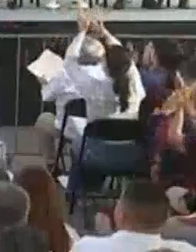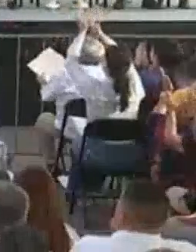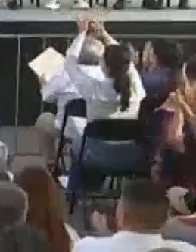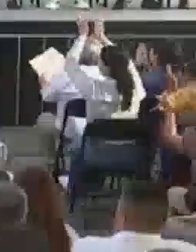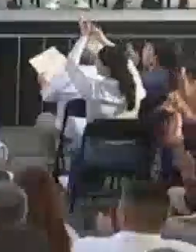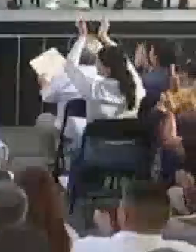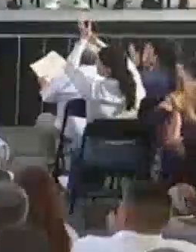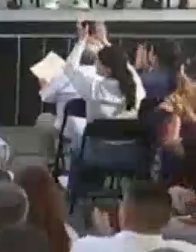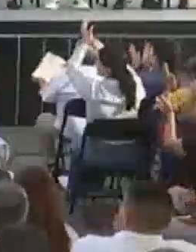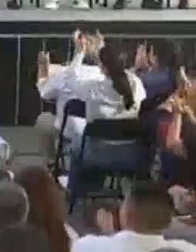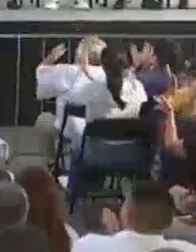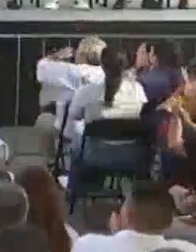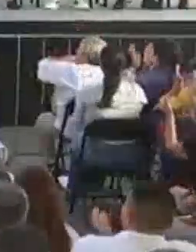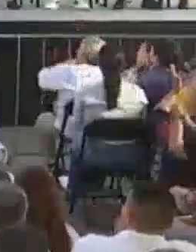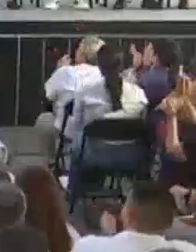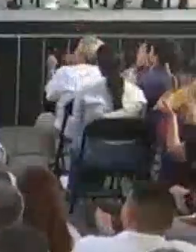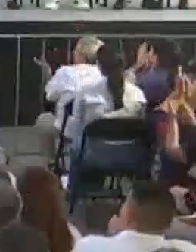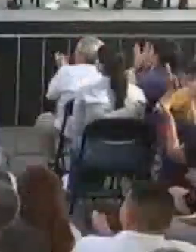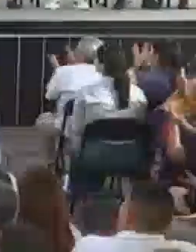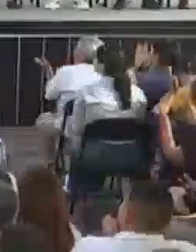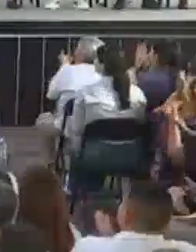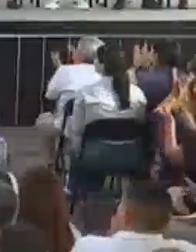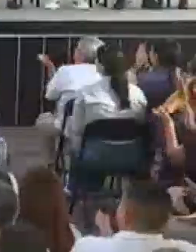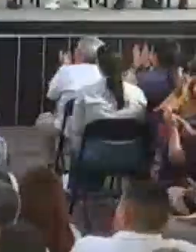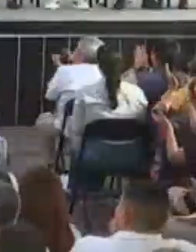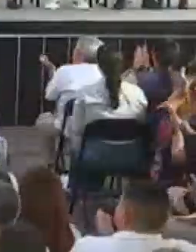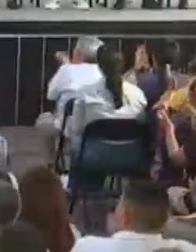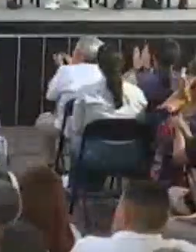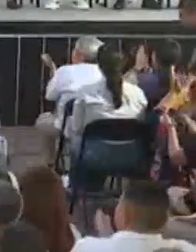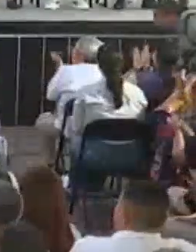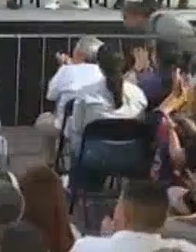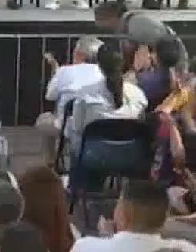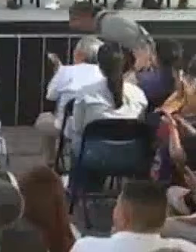doctora Claudia Sheinbaum Pardo.